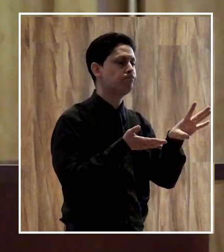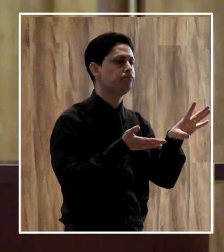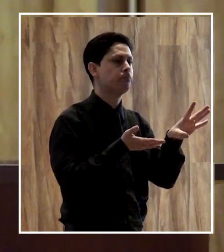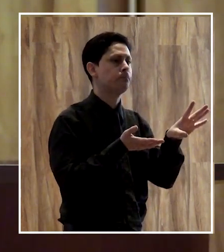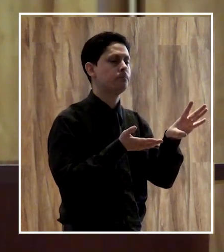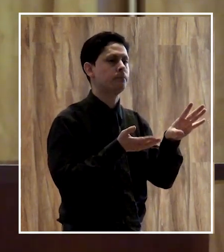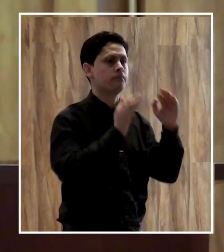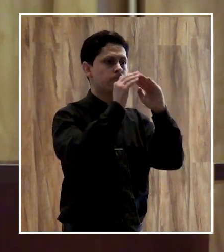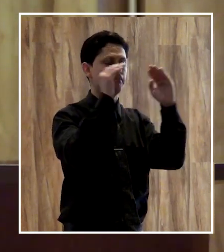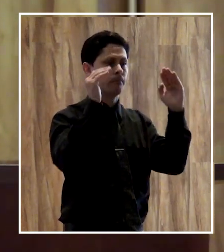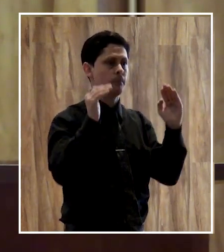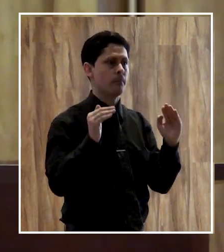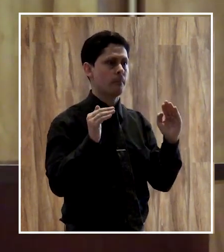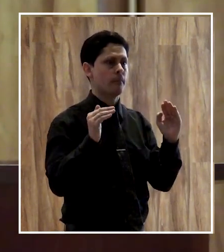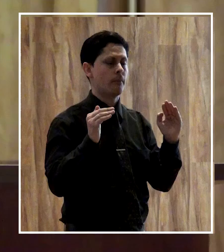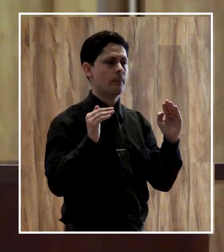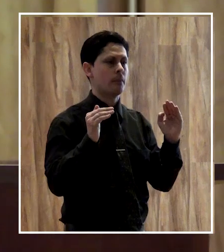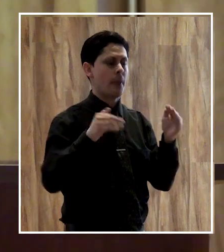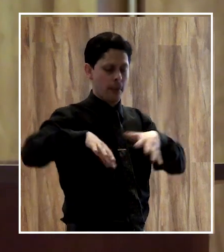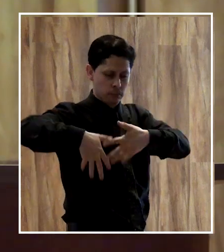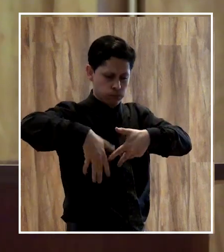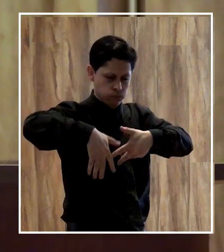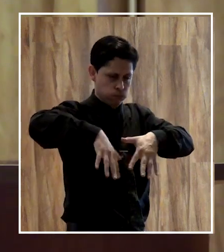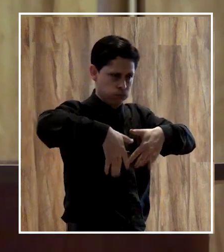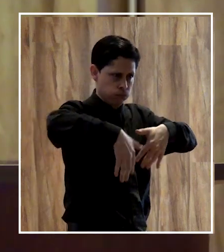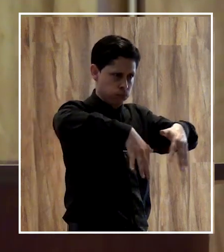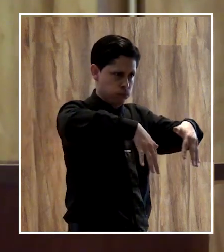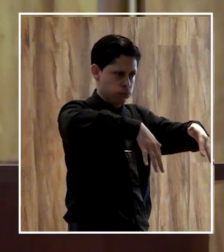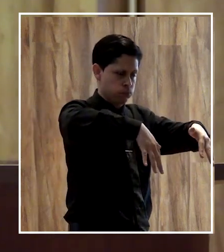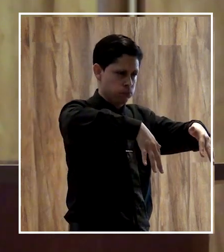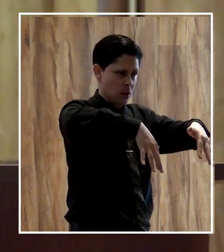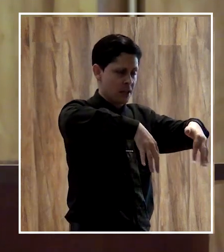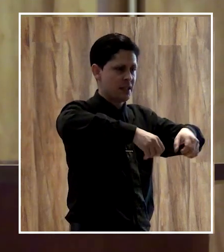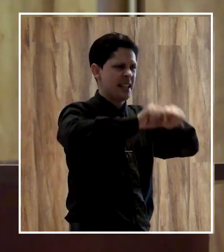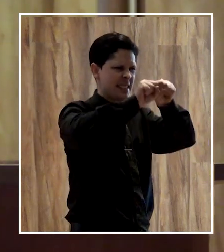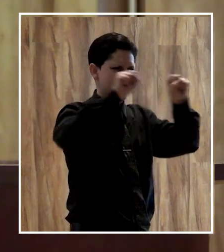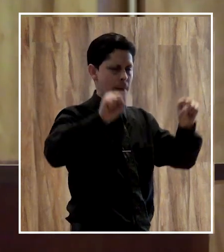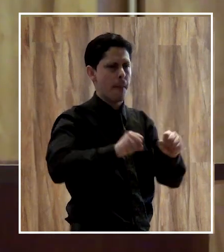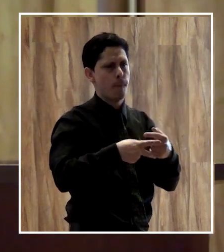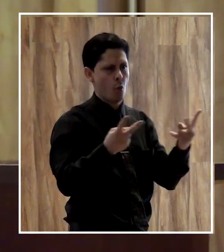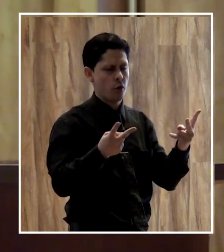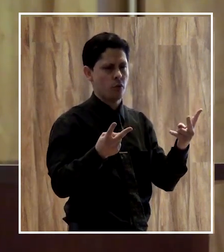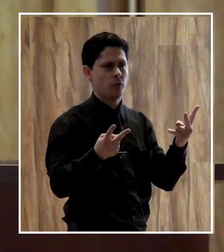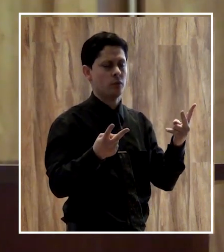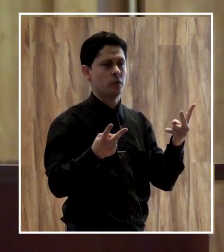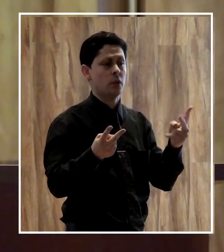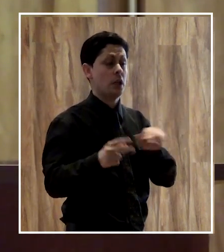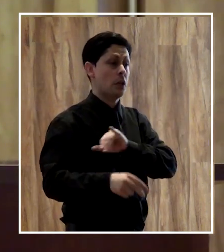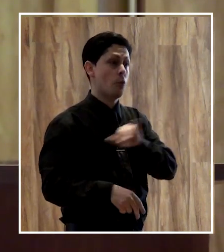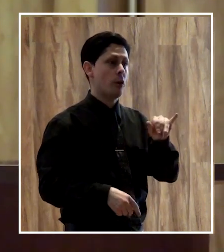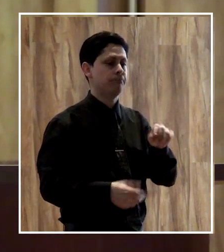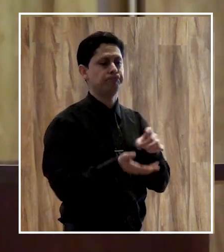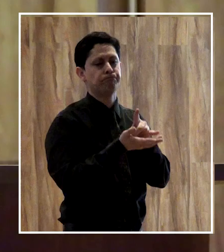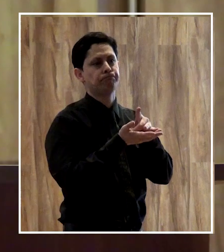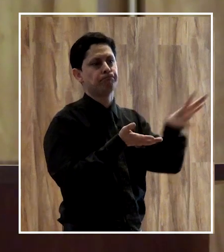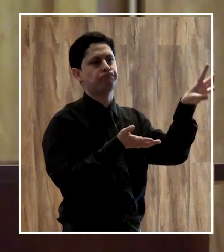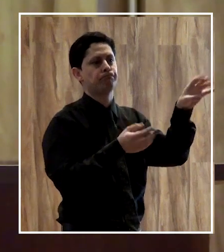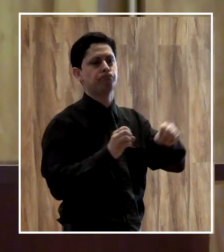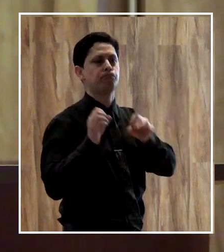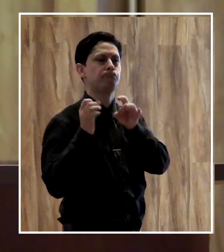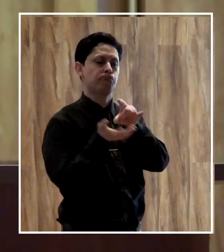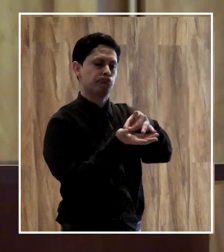cursos vespertinos que esta casa ofrecía a los profesores del sistema público. Y